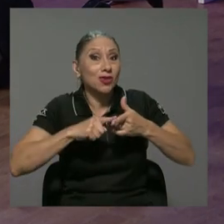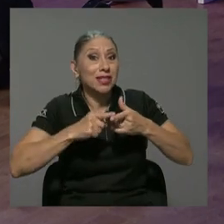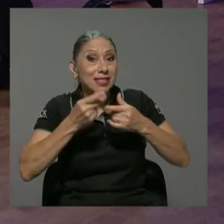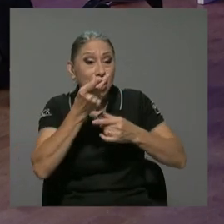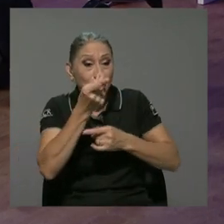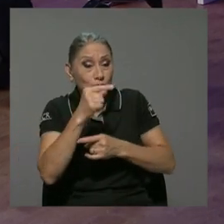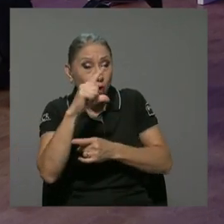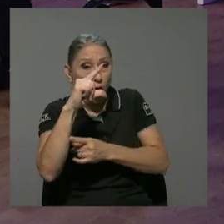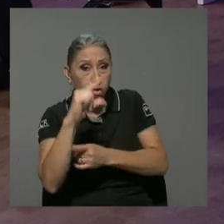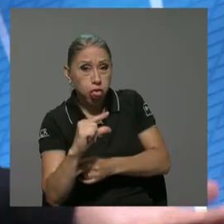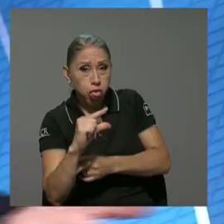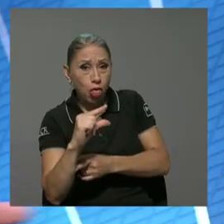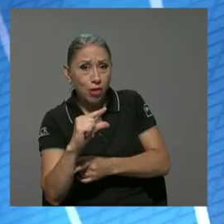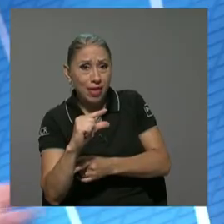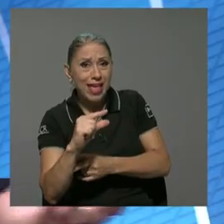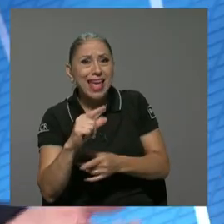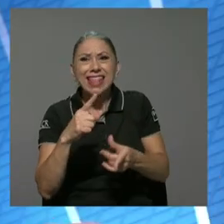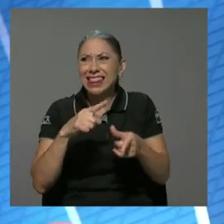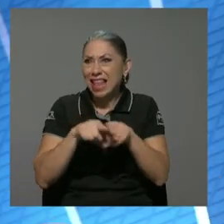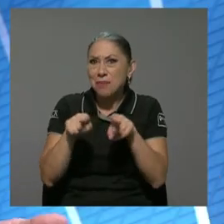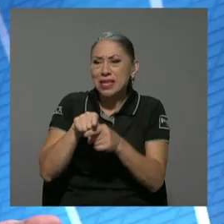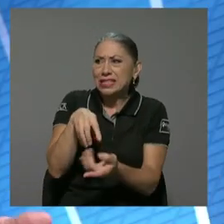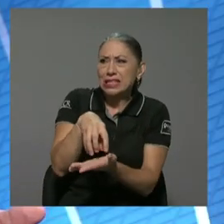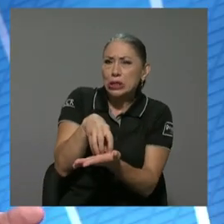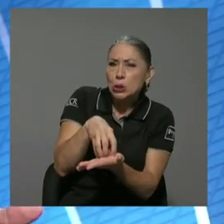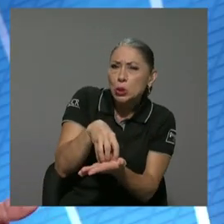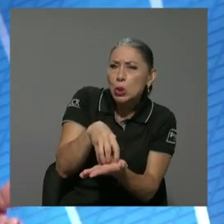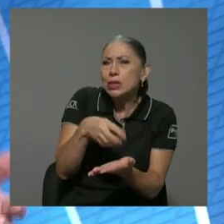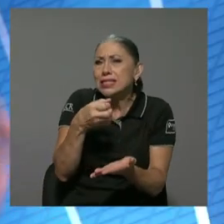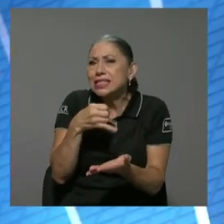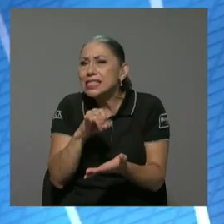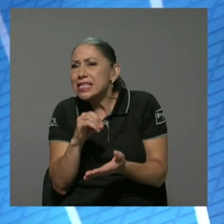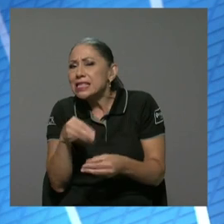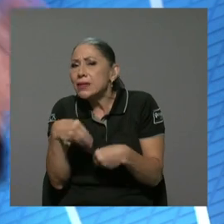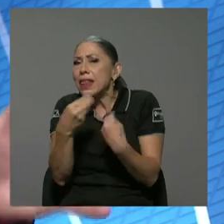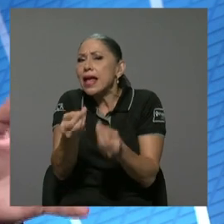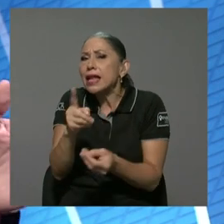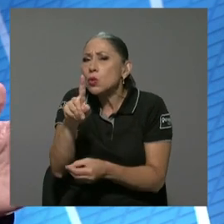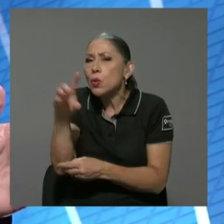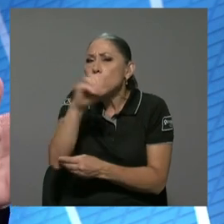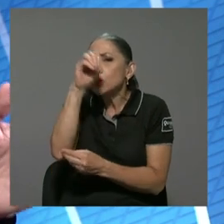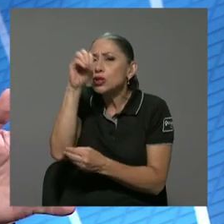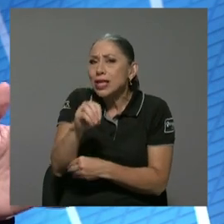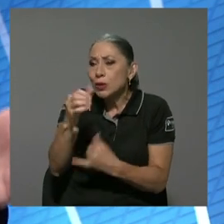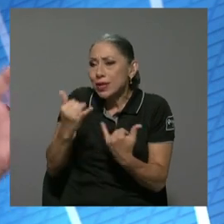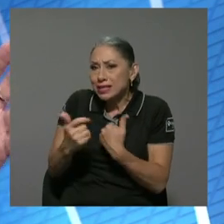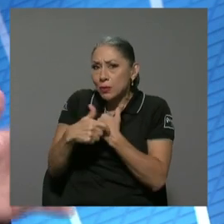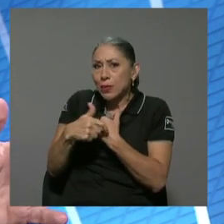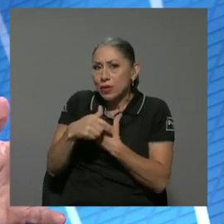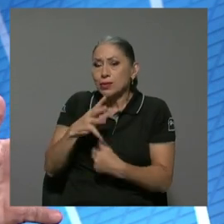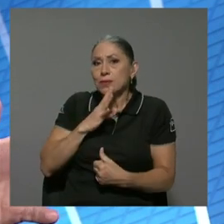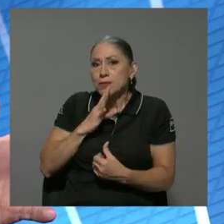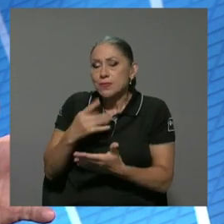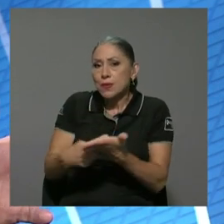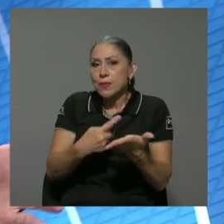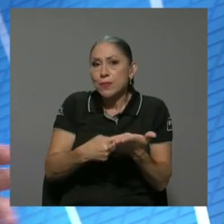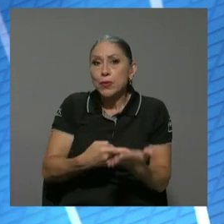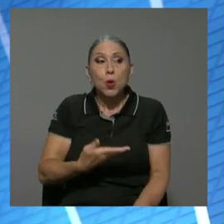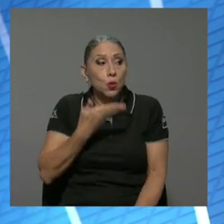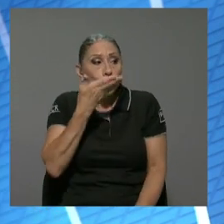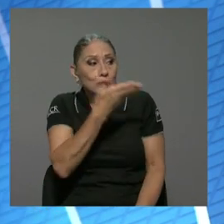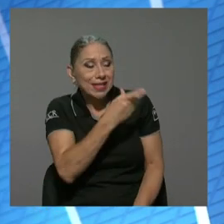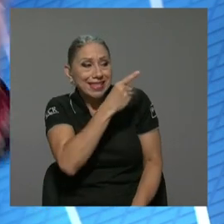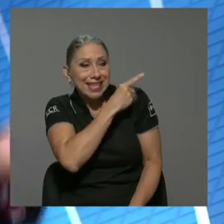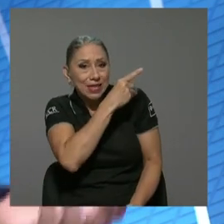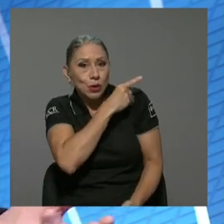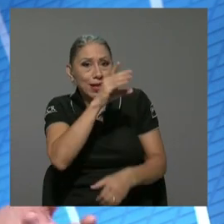pusiera en entredicho este 1% que en este momento estamos discutiendo. Usted, como directora del Consejo Universitario,